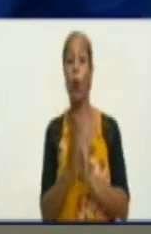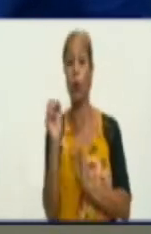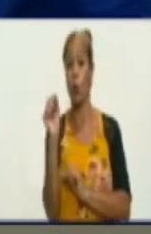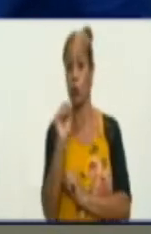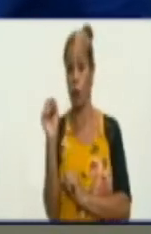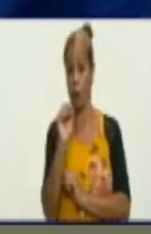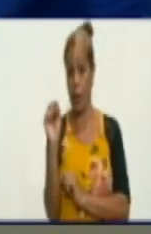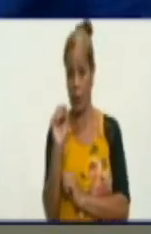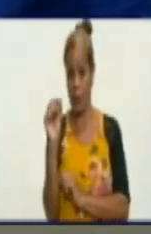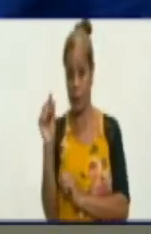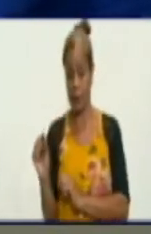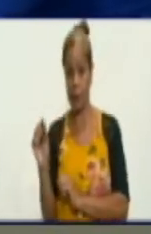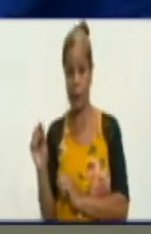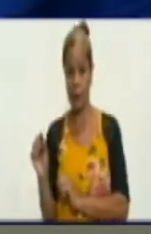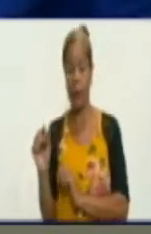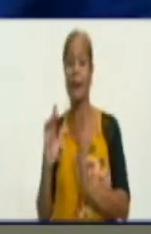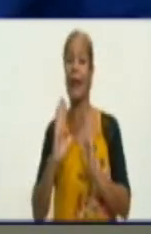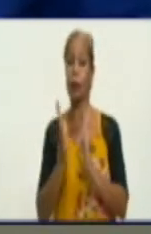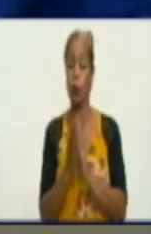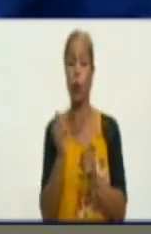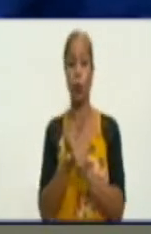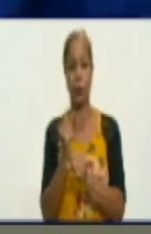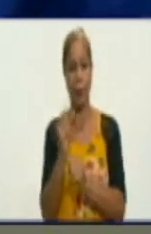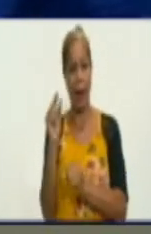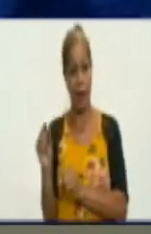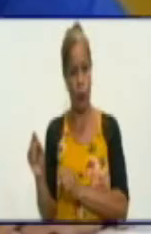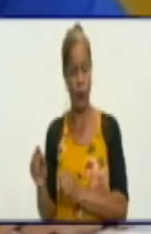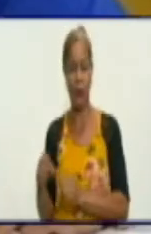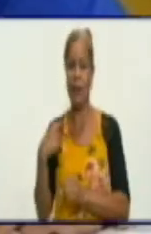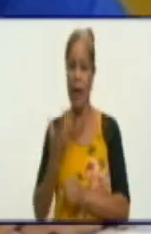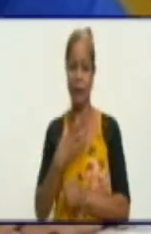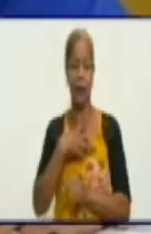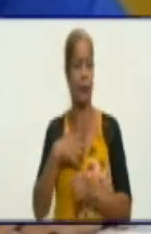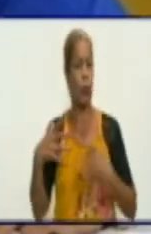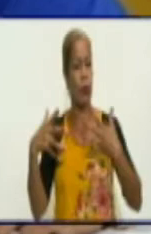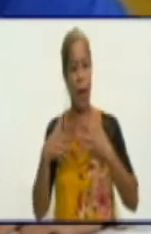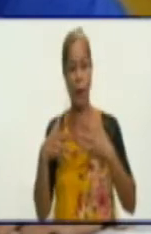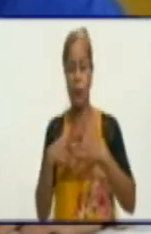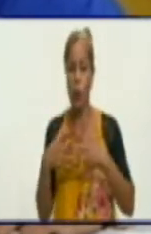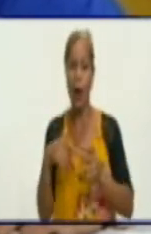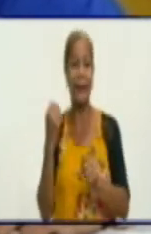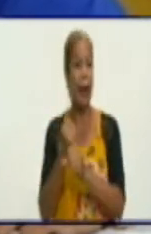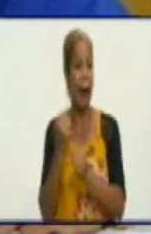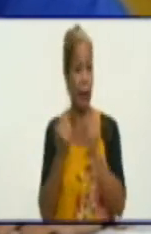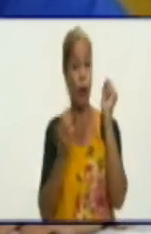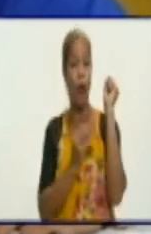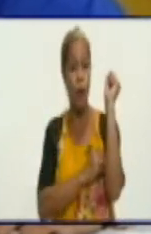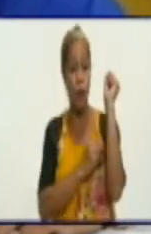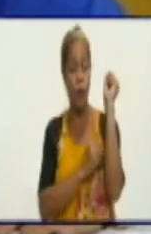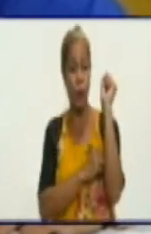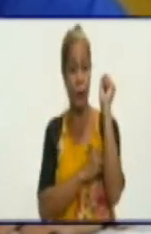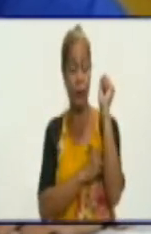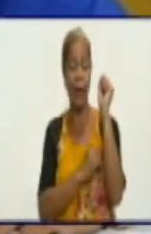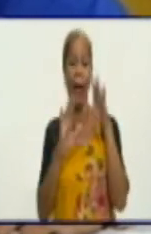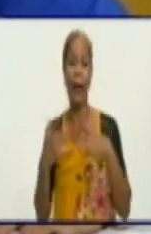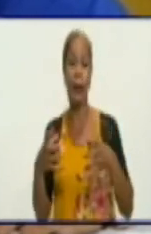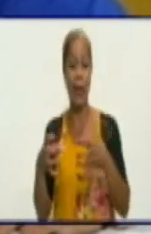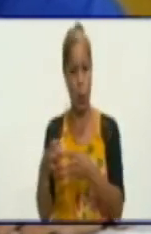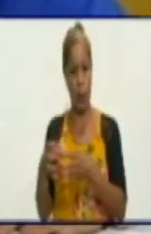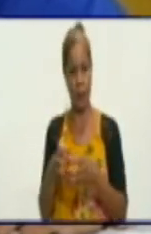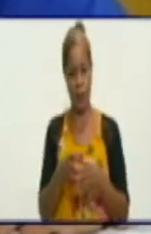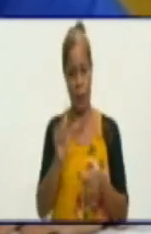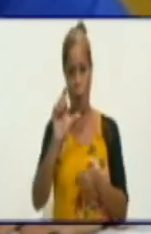en general, los que se han destacado en este transcurso del tiempo, en los mismos colectivos laborales. Con